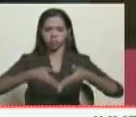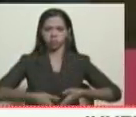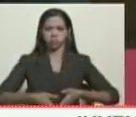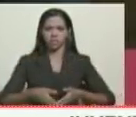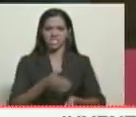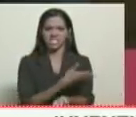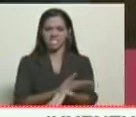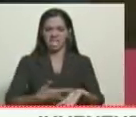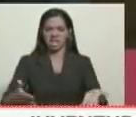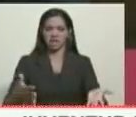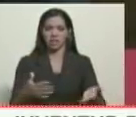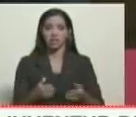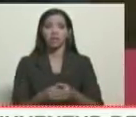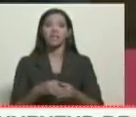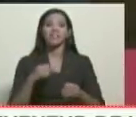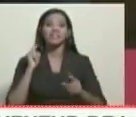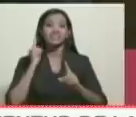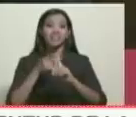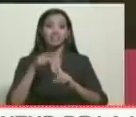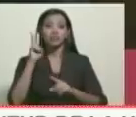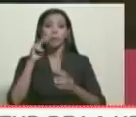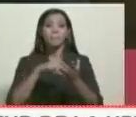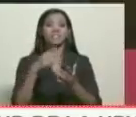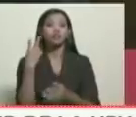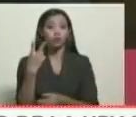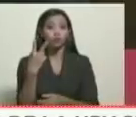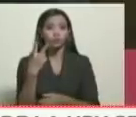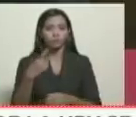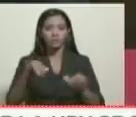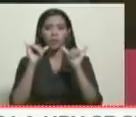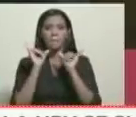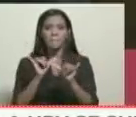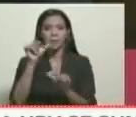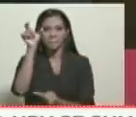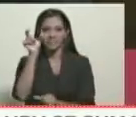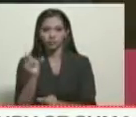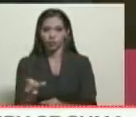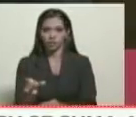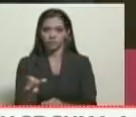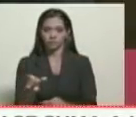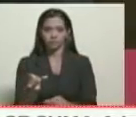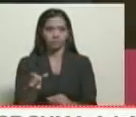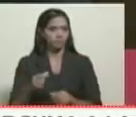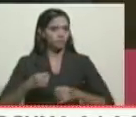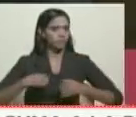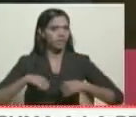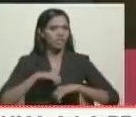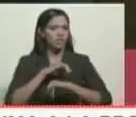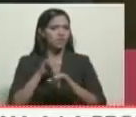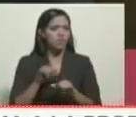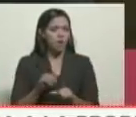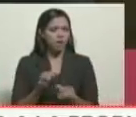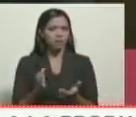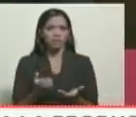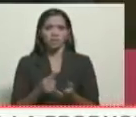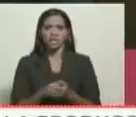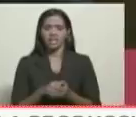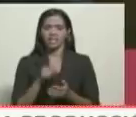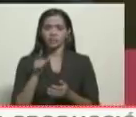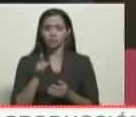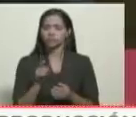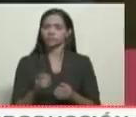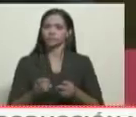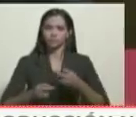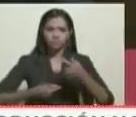partir del año 2002, porque son los mismos personajes, independientemente que se van reciclando, es el